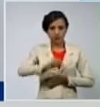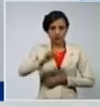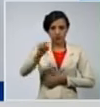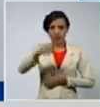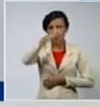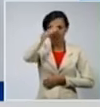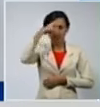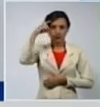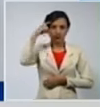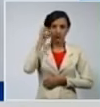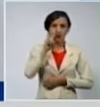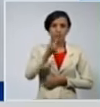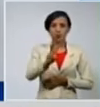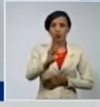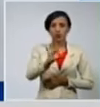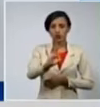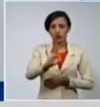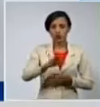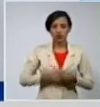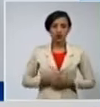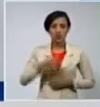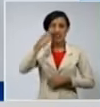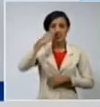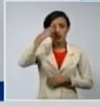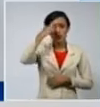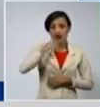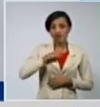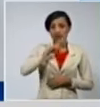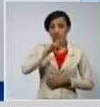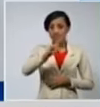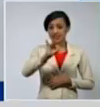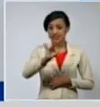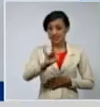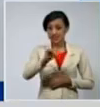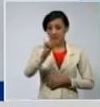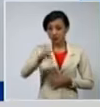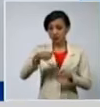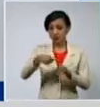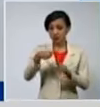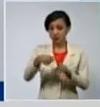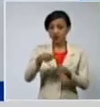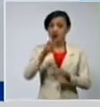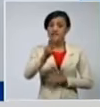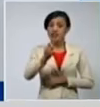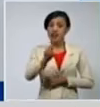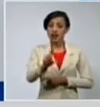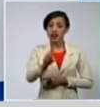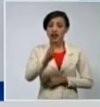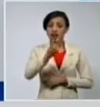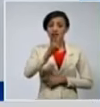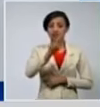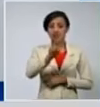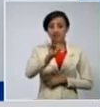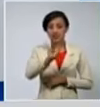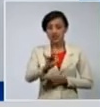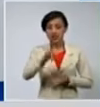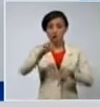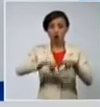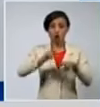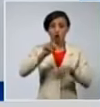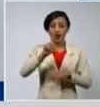Espíritus 28, Ciego de Ávila 27, Villa Clara 17, Holguín